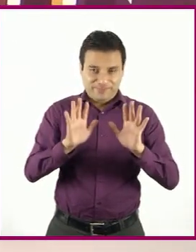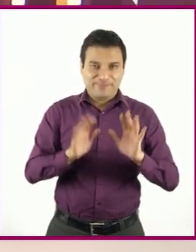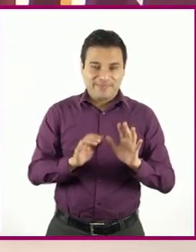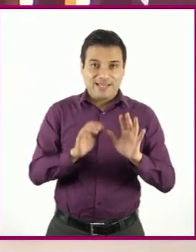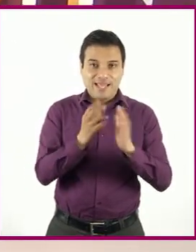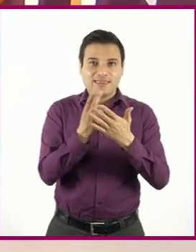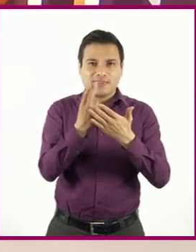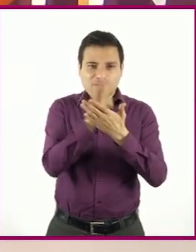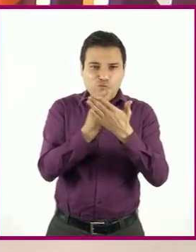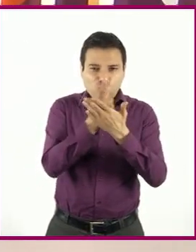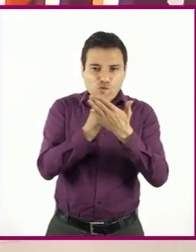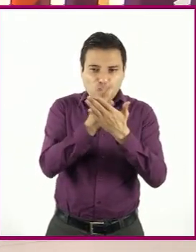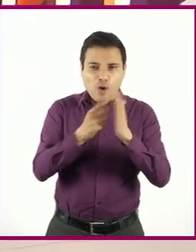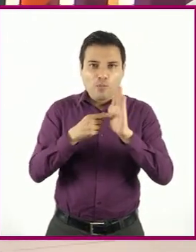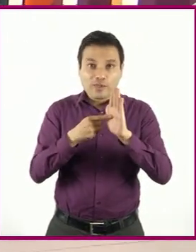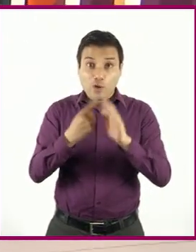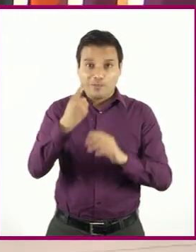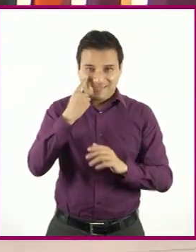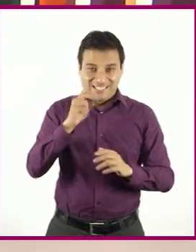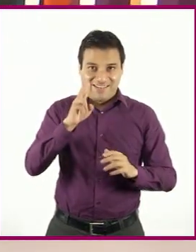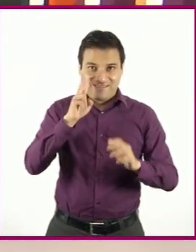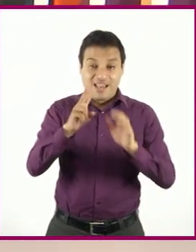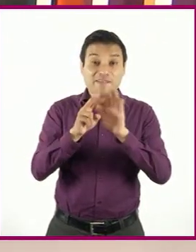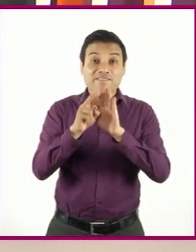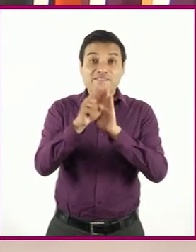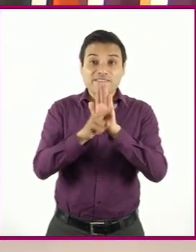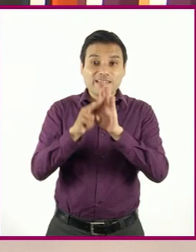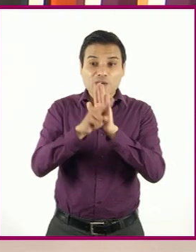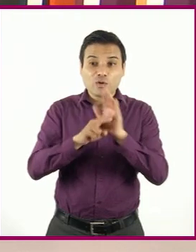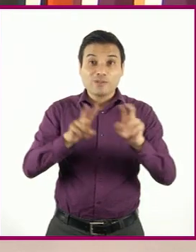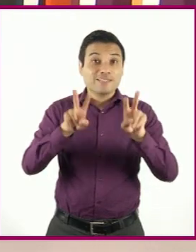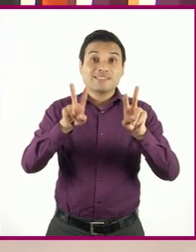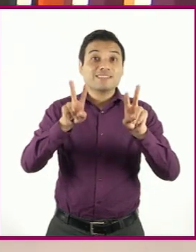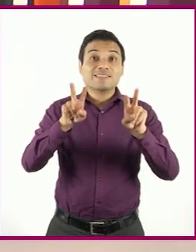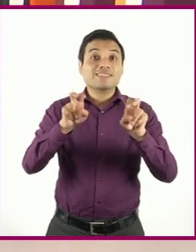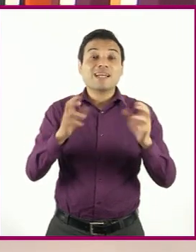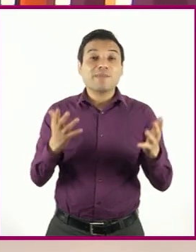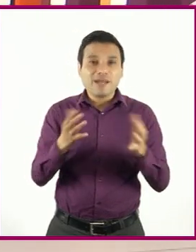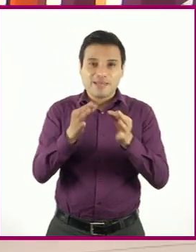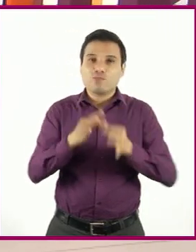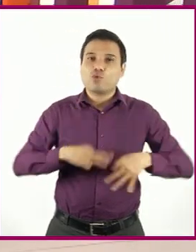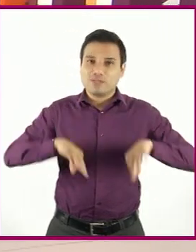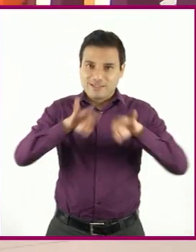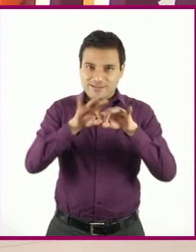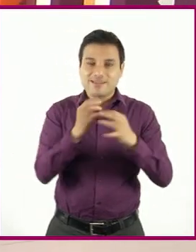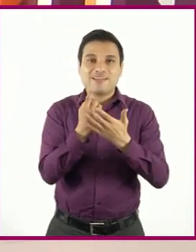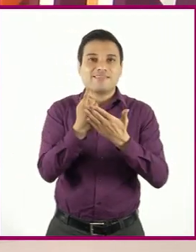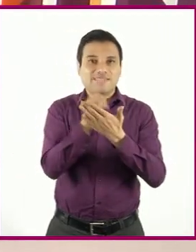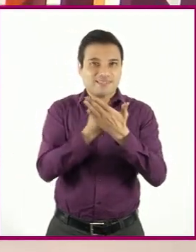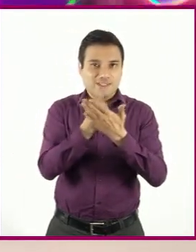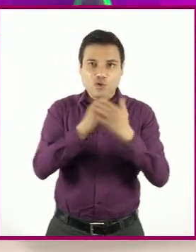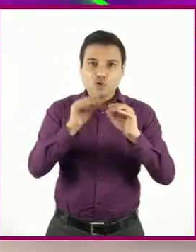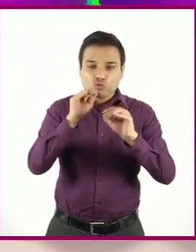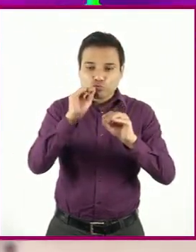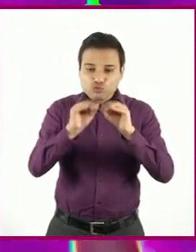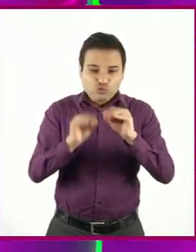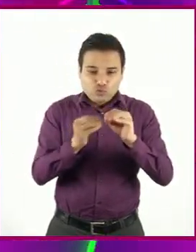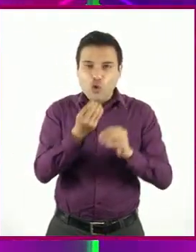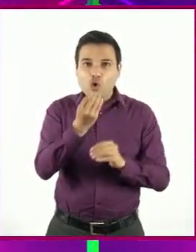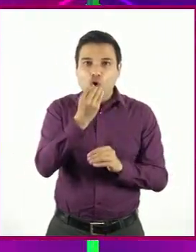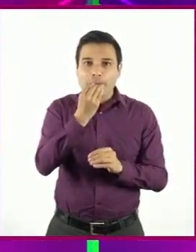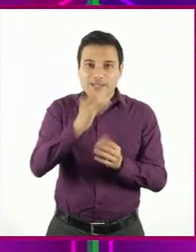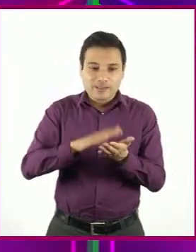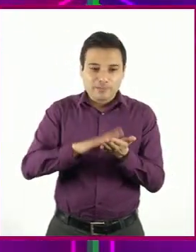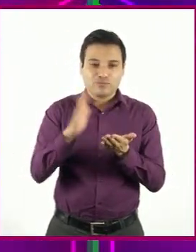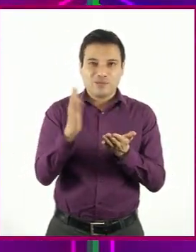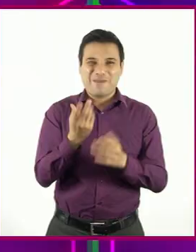bocetos y prototipos, vayamos a ver el siguiente video que nos hablará sobre la importancia del diseño de objetos para perros.